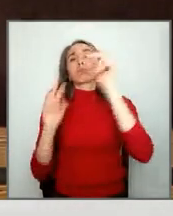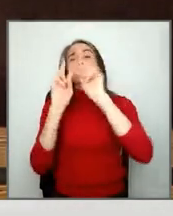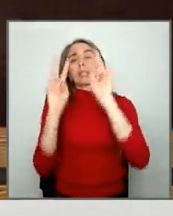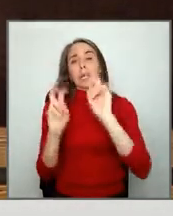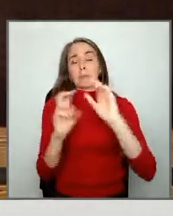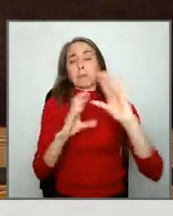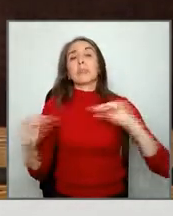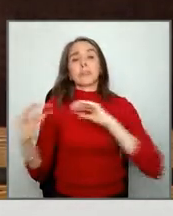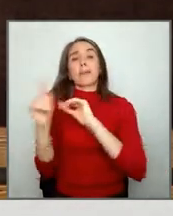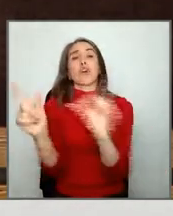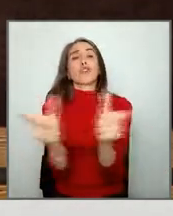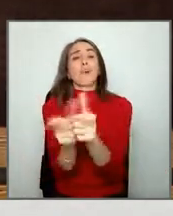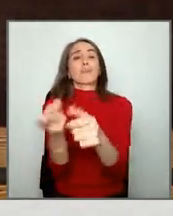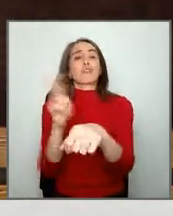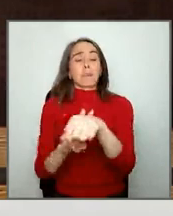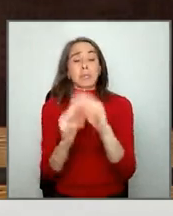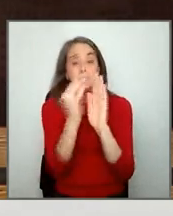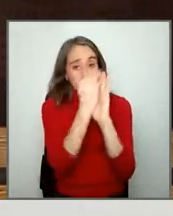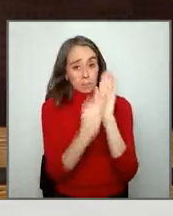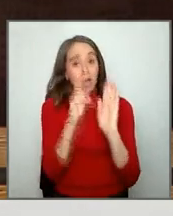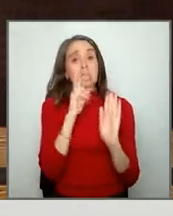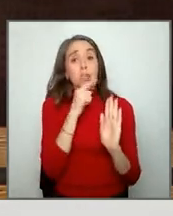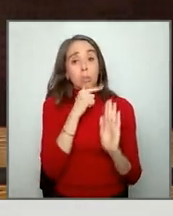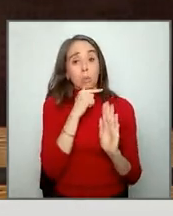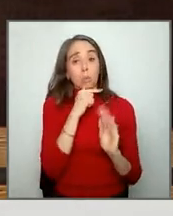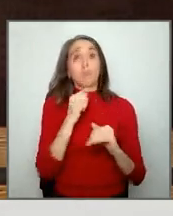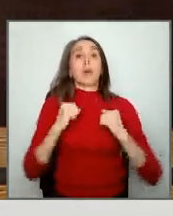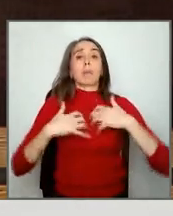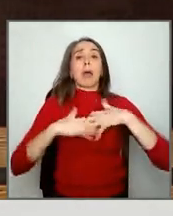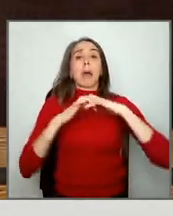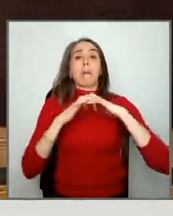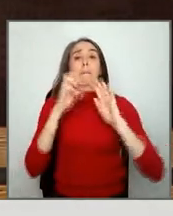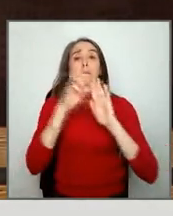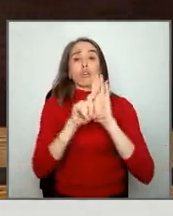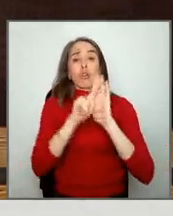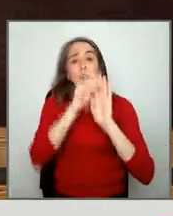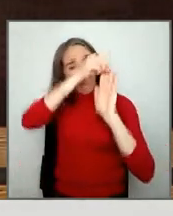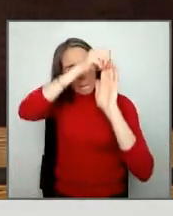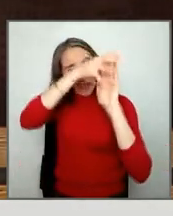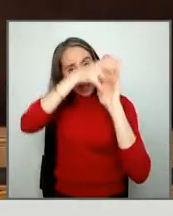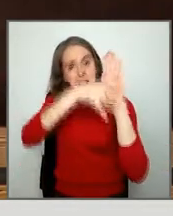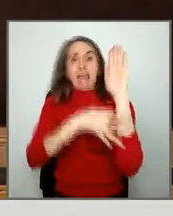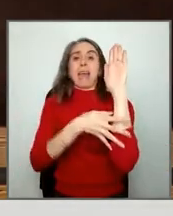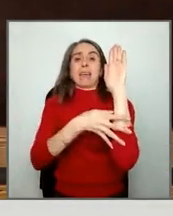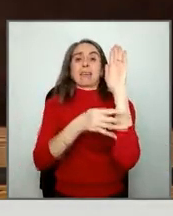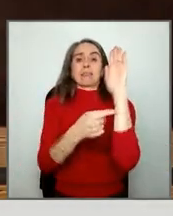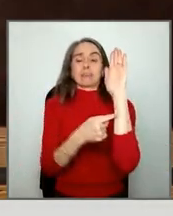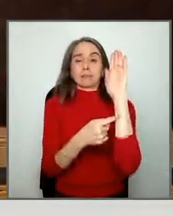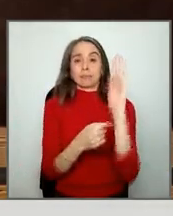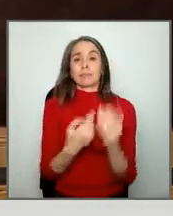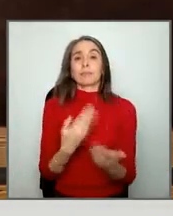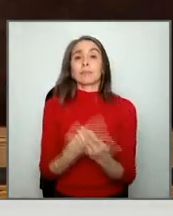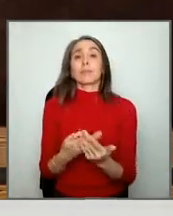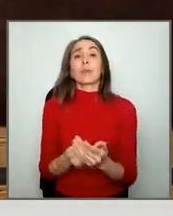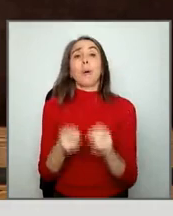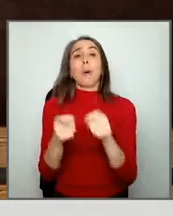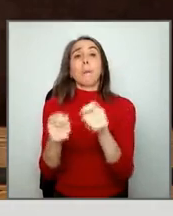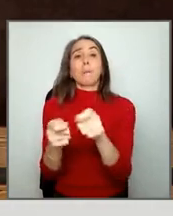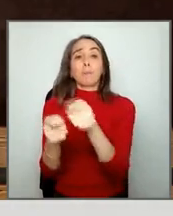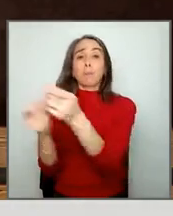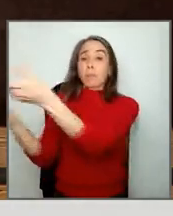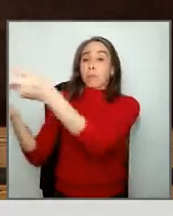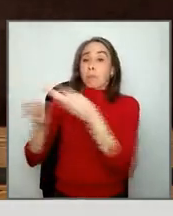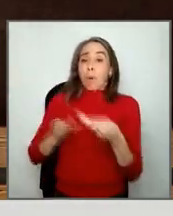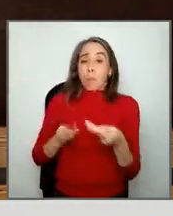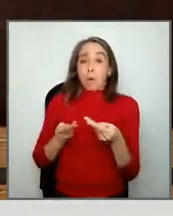van en la línea de fortalecer el proyecto la propuesta de comisión mixta que se somete